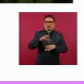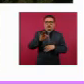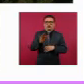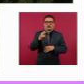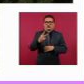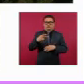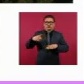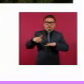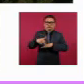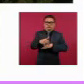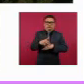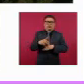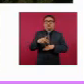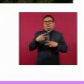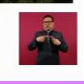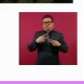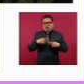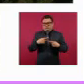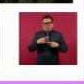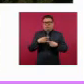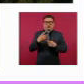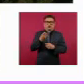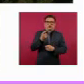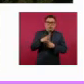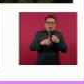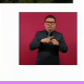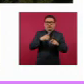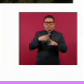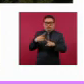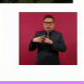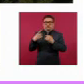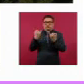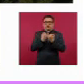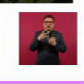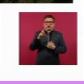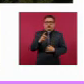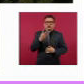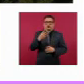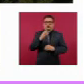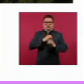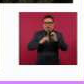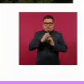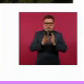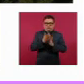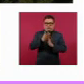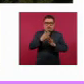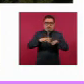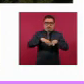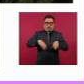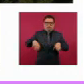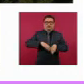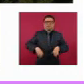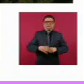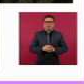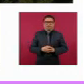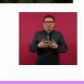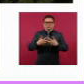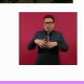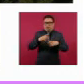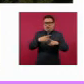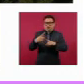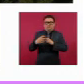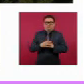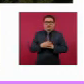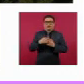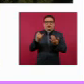pasos vehiculares, peatonales y de fauna, así como 34 obras inducidas. En el libramiento se ubica la